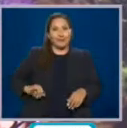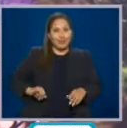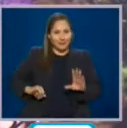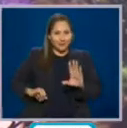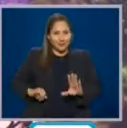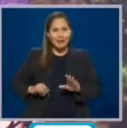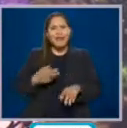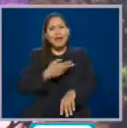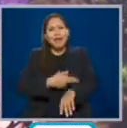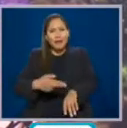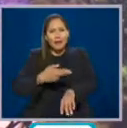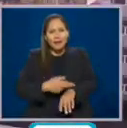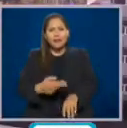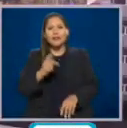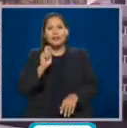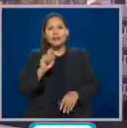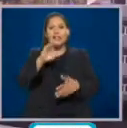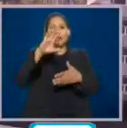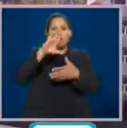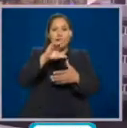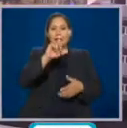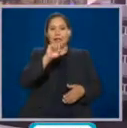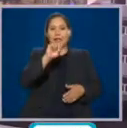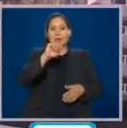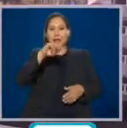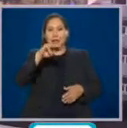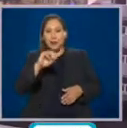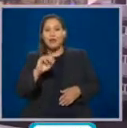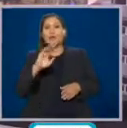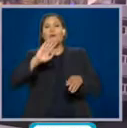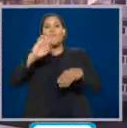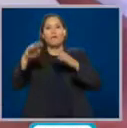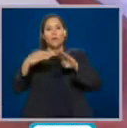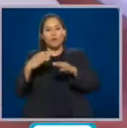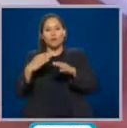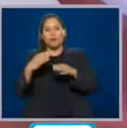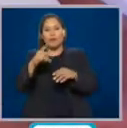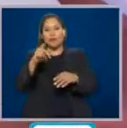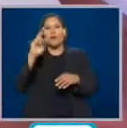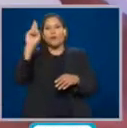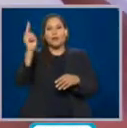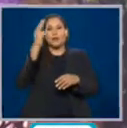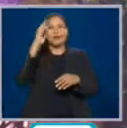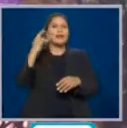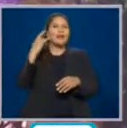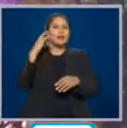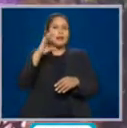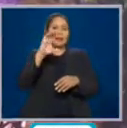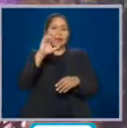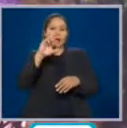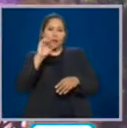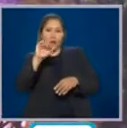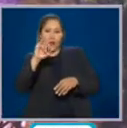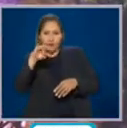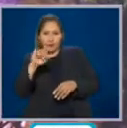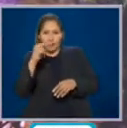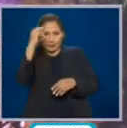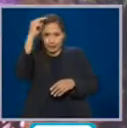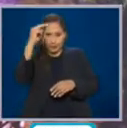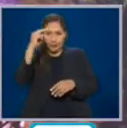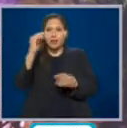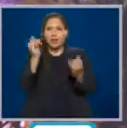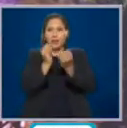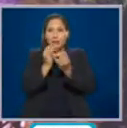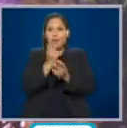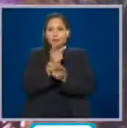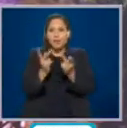una iniciativa que se llama Latino Initiative de Go Global NC, de la Universidad de Carolina del Norte. También trabajamos con el proyecto de Letras a